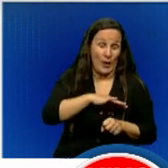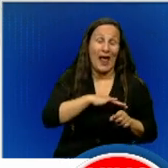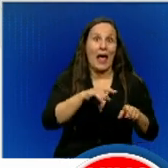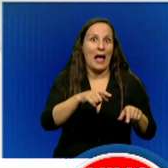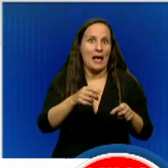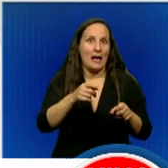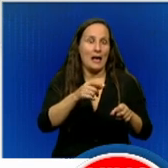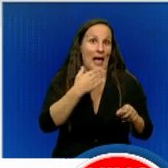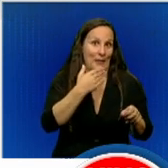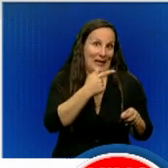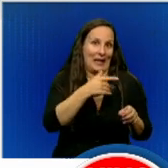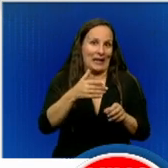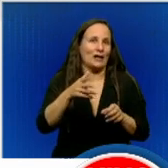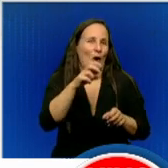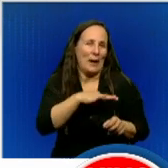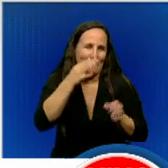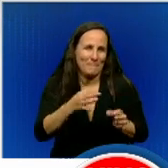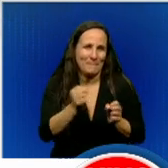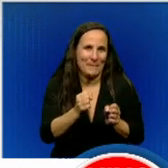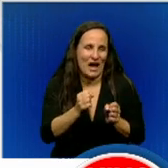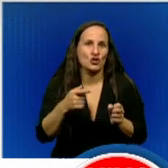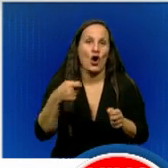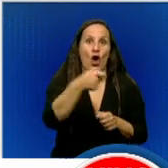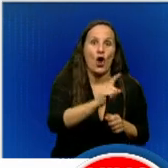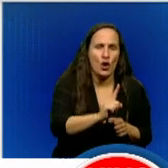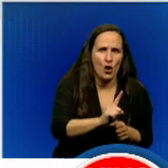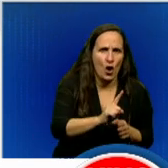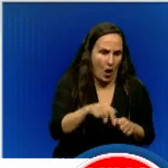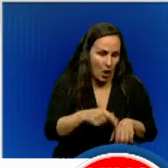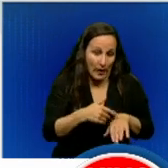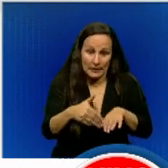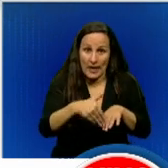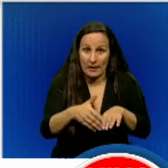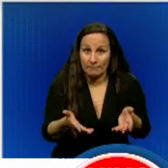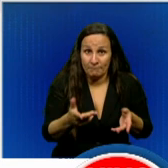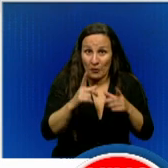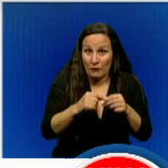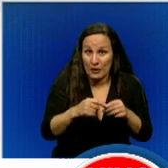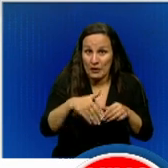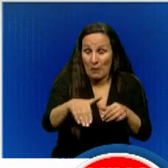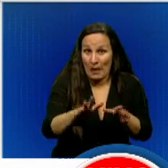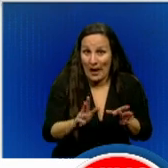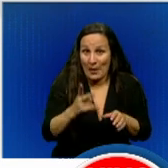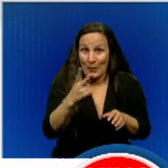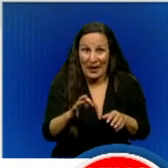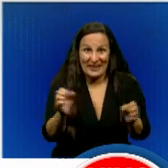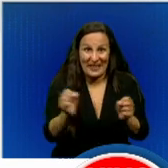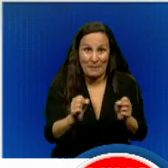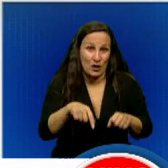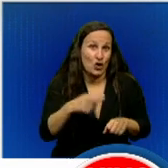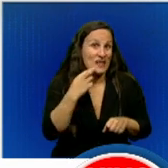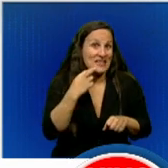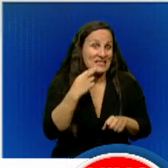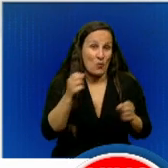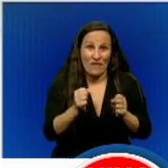tampoco lo van a poder devolver en mayo porque ya estamos y que sea la fecha que estamos llegando ya casi al 20 de mayo y el 19